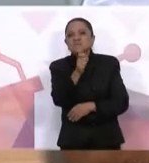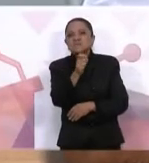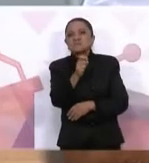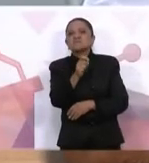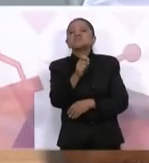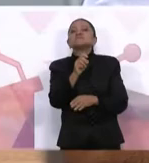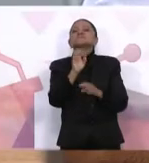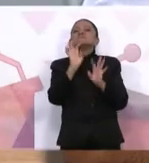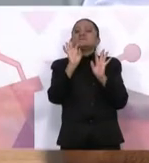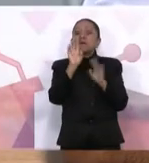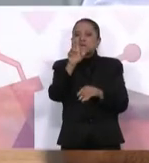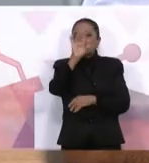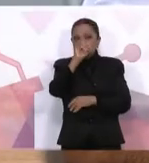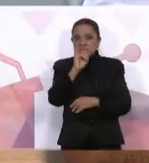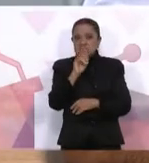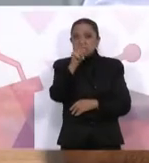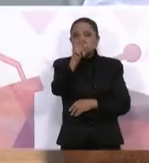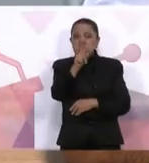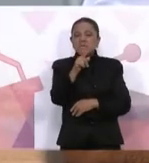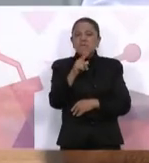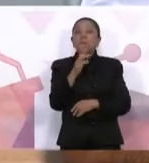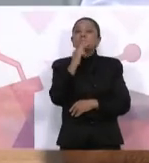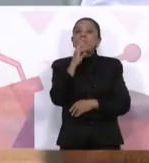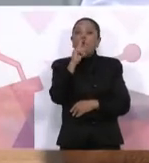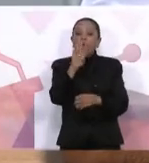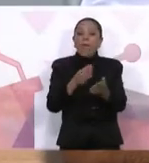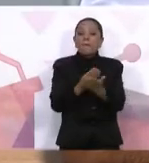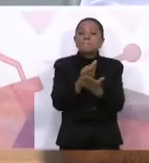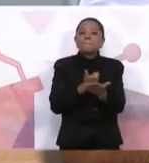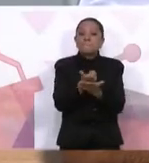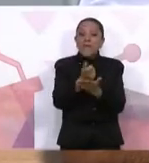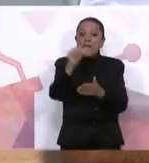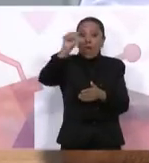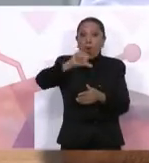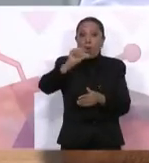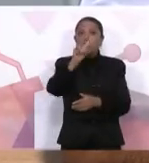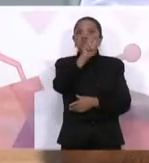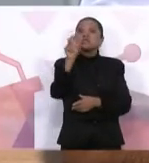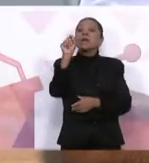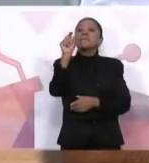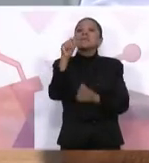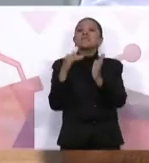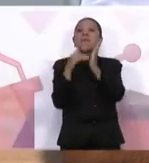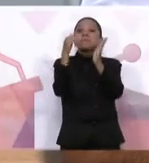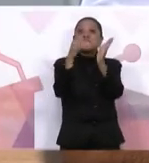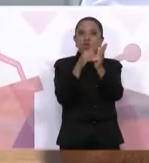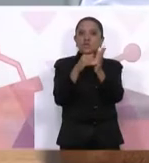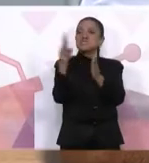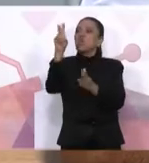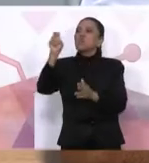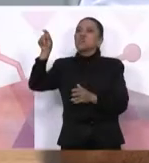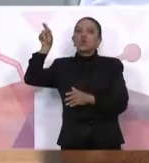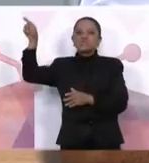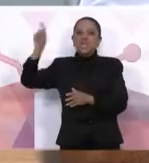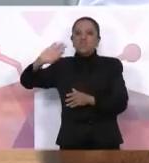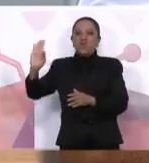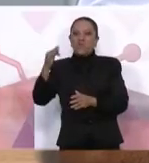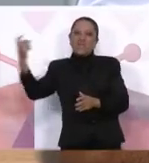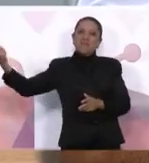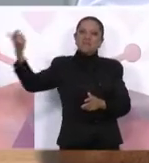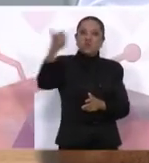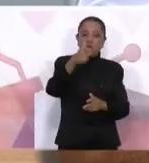beca-salario hoy se aplican 220 millones 200 de la federación y 20 del estado vamos a incrementar los 80